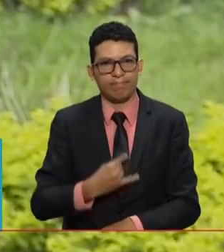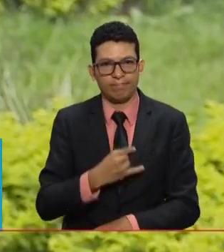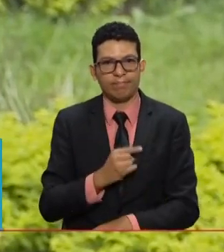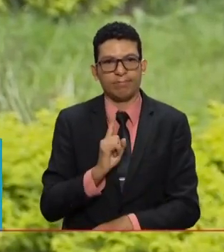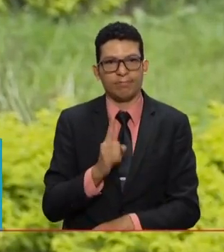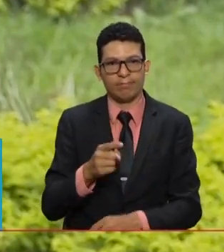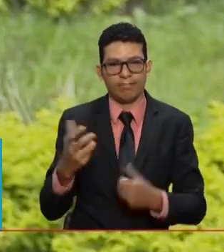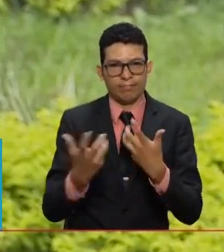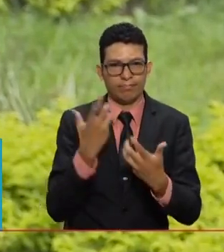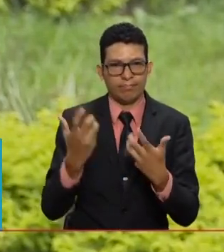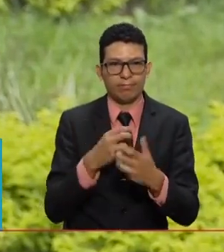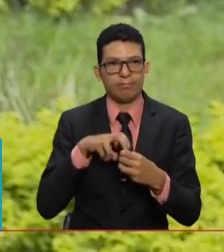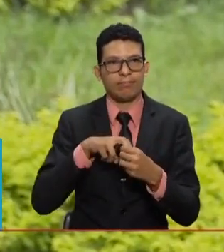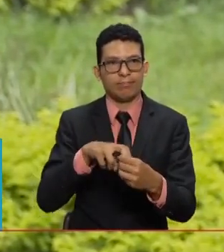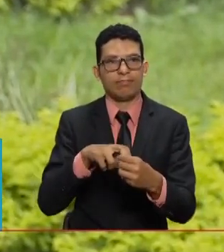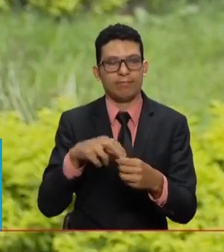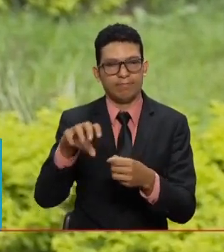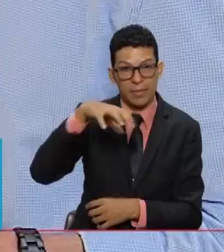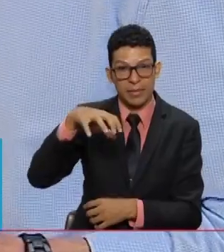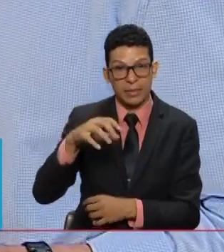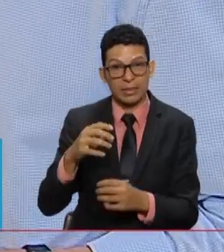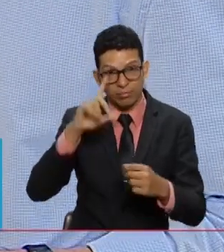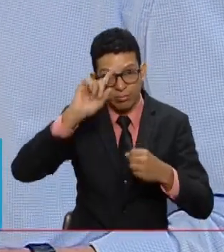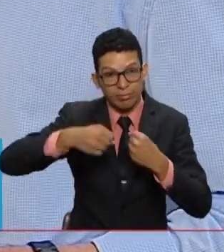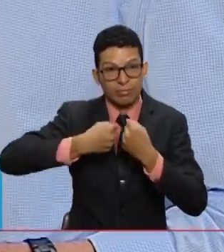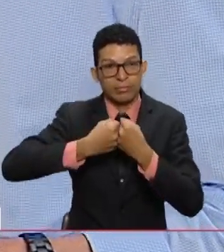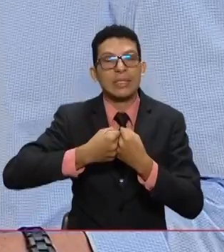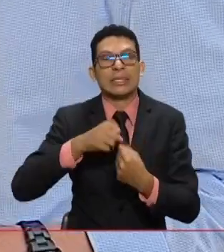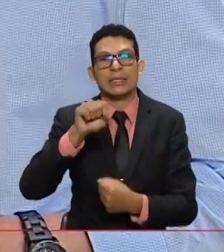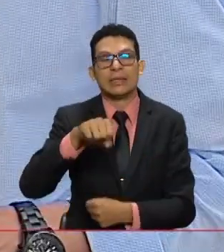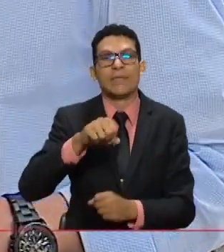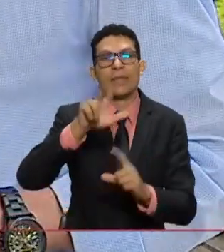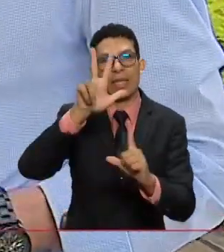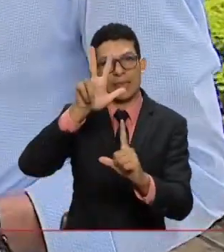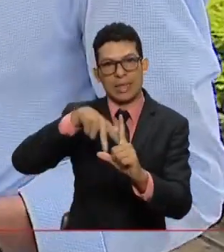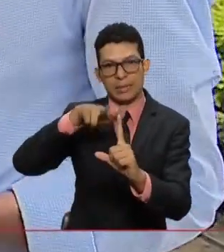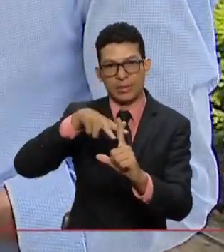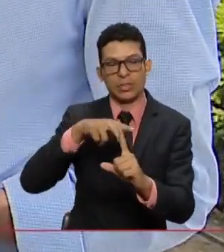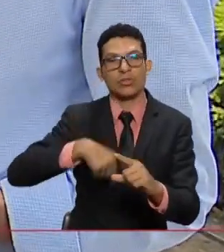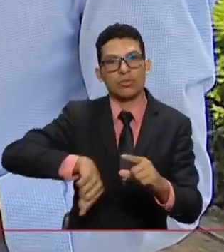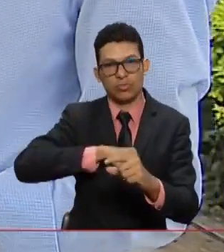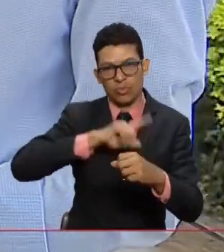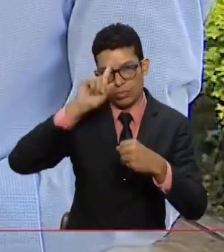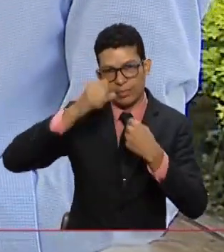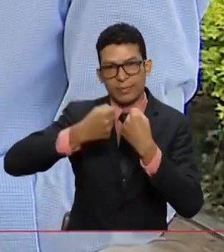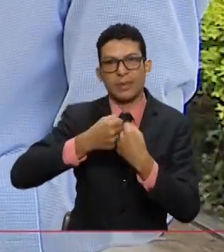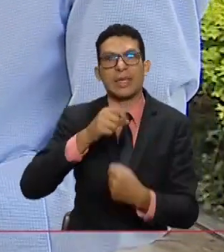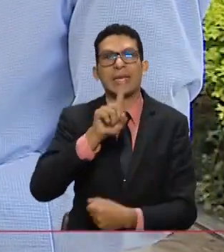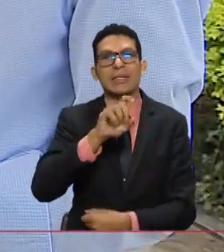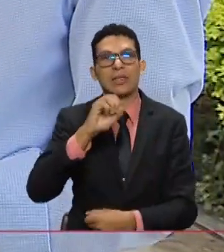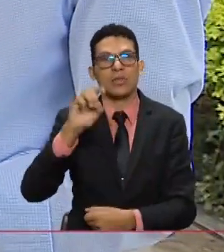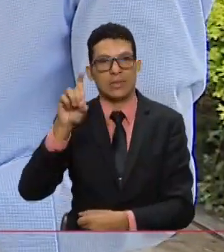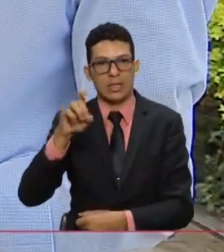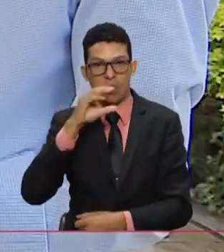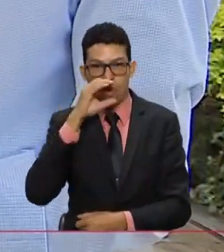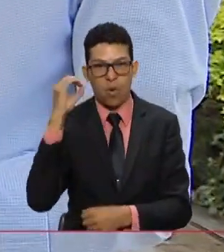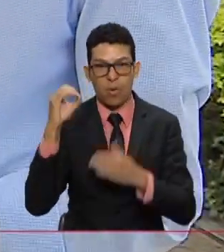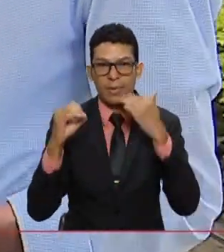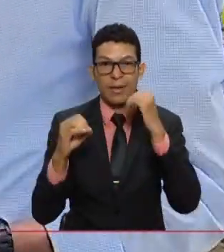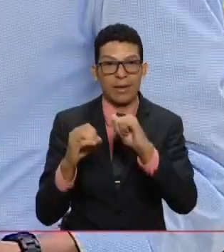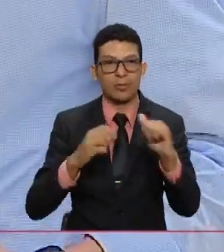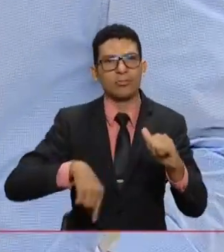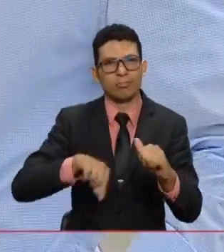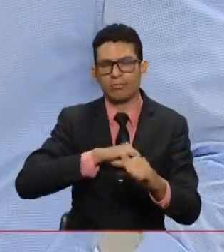este sistema de transporte de la ciudad de Cali. Bueno, hace 3 meses entramos en un convenio 106 hombres y mujeres, priorizamos nosotros